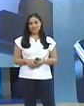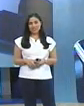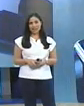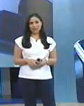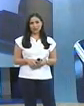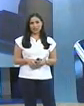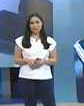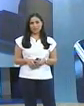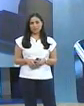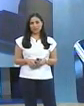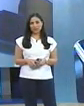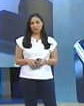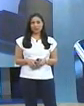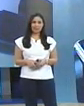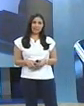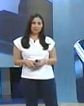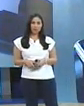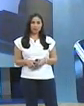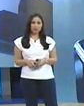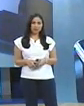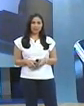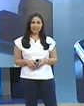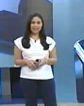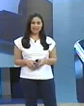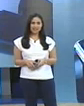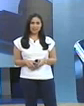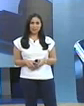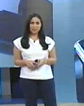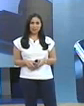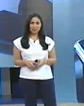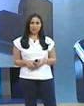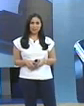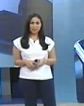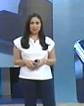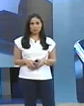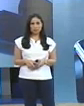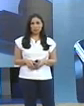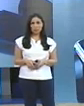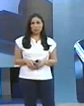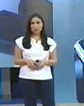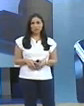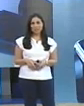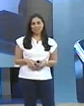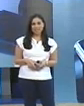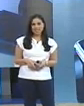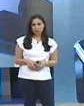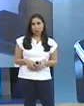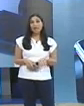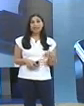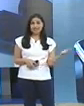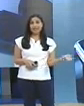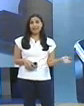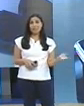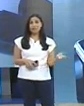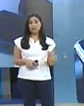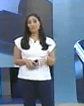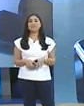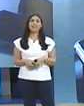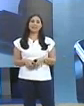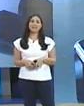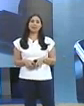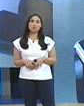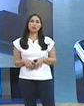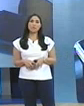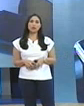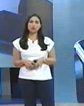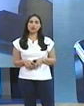Puntos Texaco, sigue premiando tu lealtad con combustible gratis. Al momento de realizar tu compra en combustible Texaco, indícale al empleado